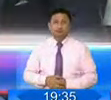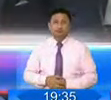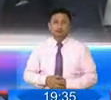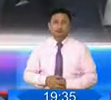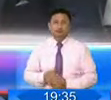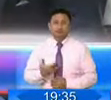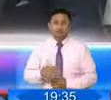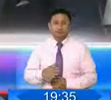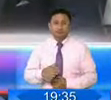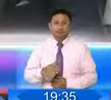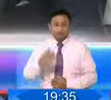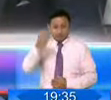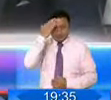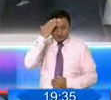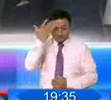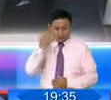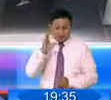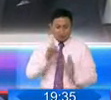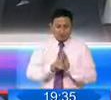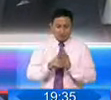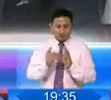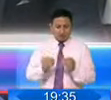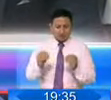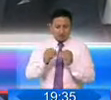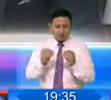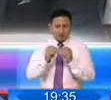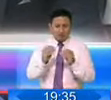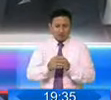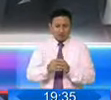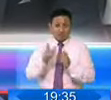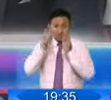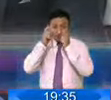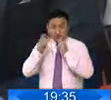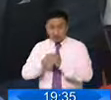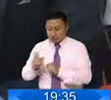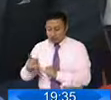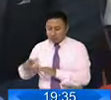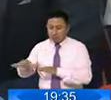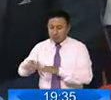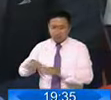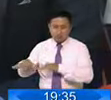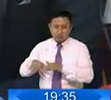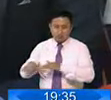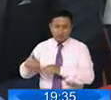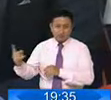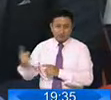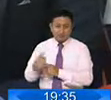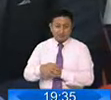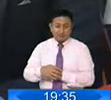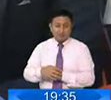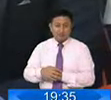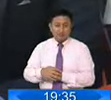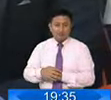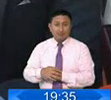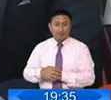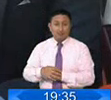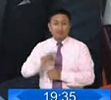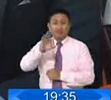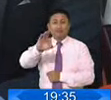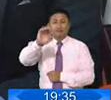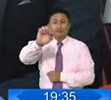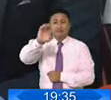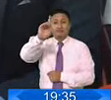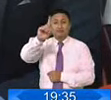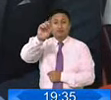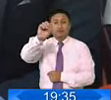la existencia de este delito y que iba en aumento, se coordinó con Fiscalía, específicamente con la Fiscalía de Delincuencia Organizada, FEDOTI, de aquí de